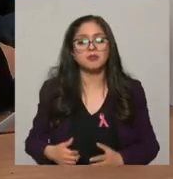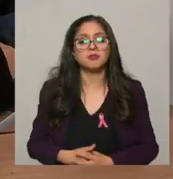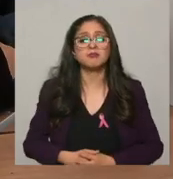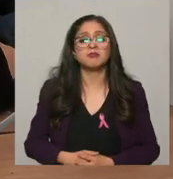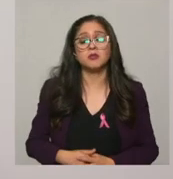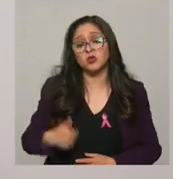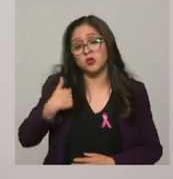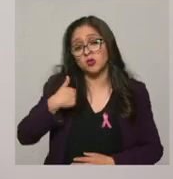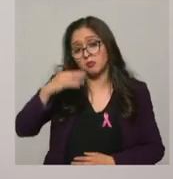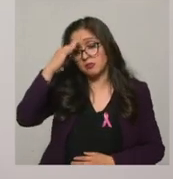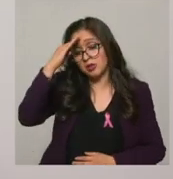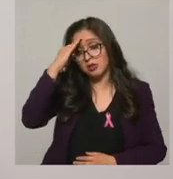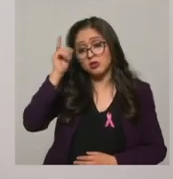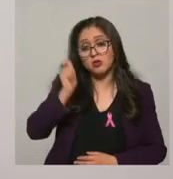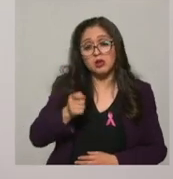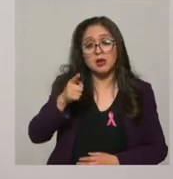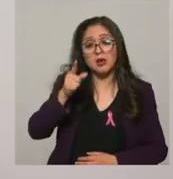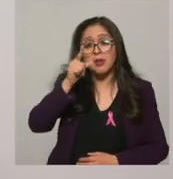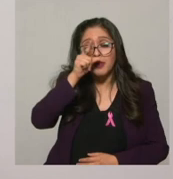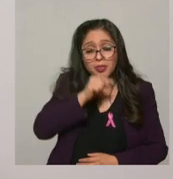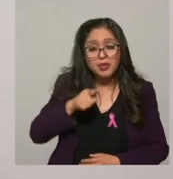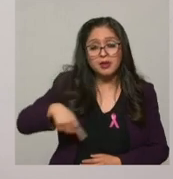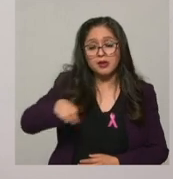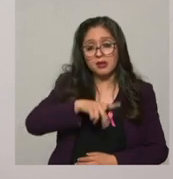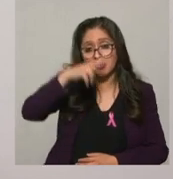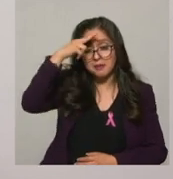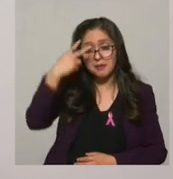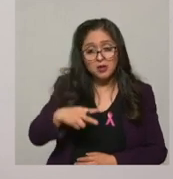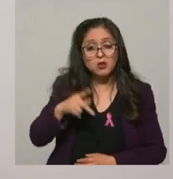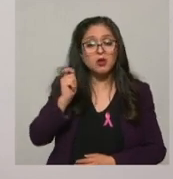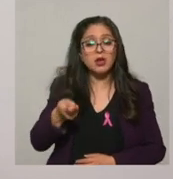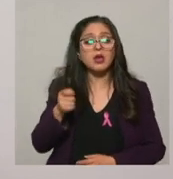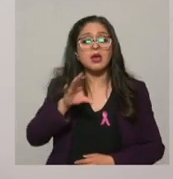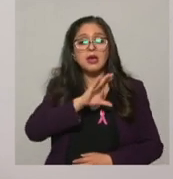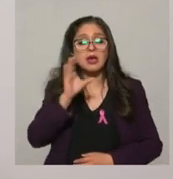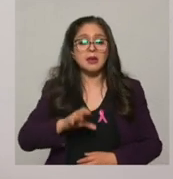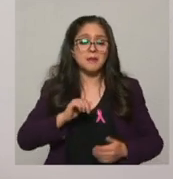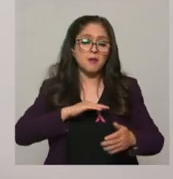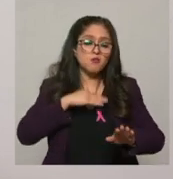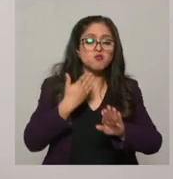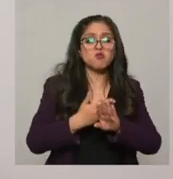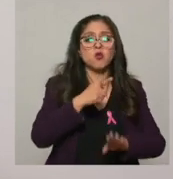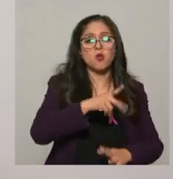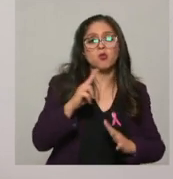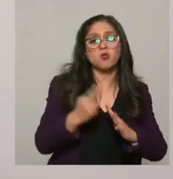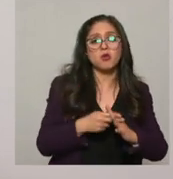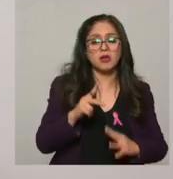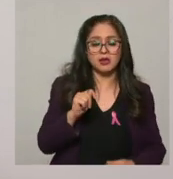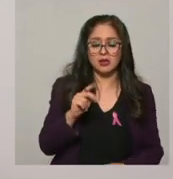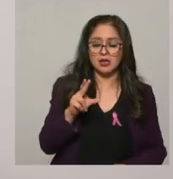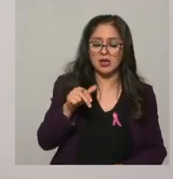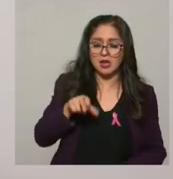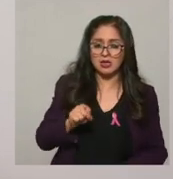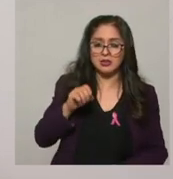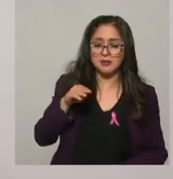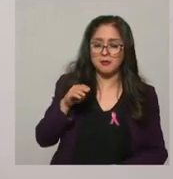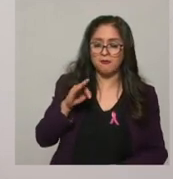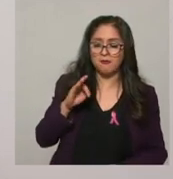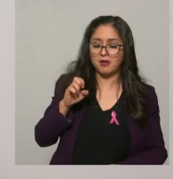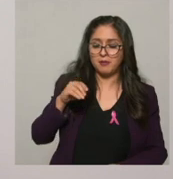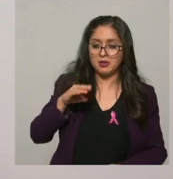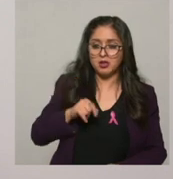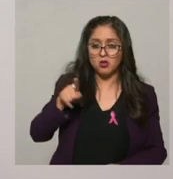fracaso de Estado, yo creo. El crimen de odio por homofobia, el transfeminicidio, es un fracaso